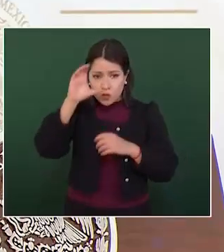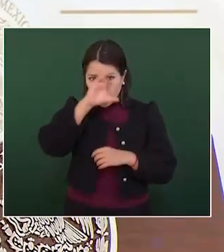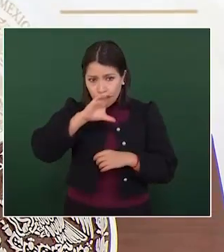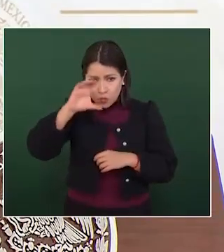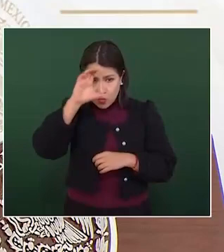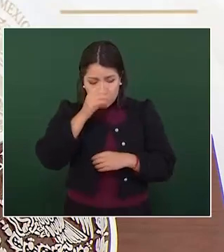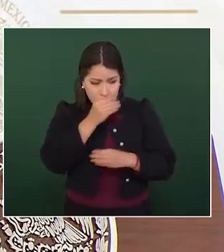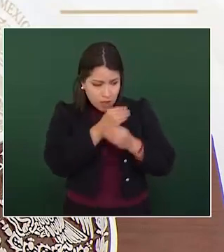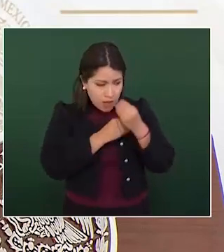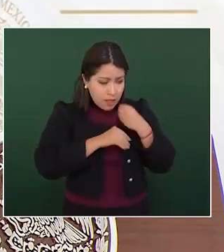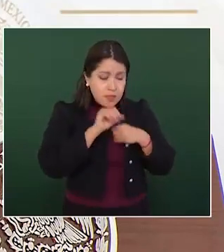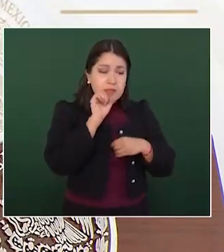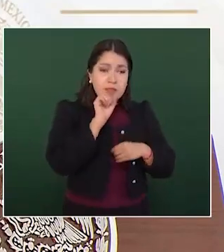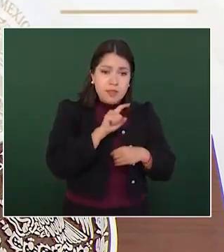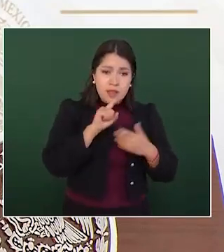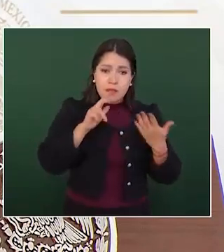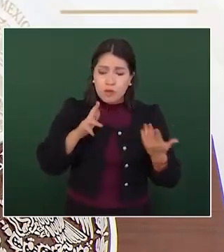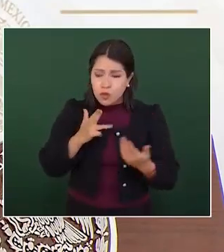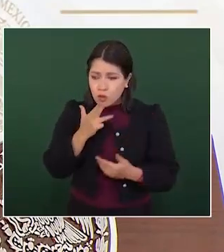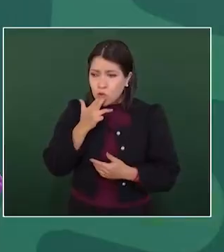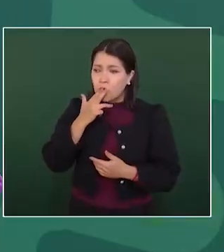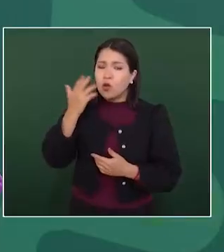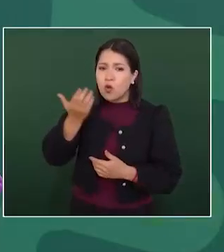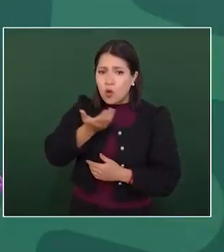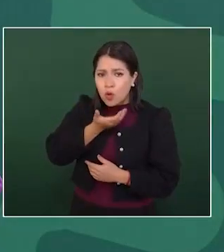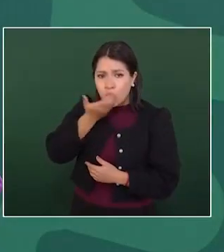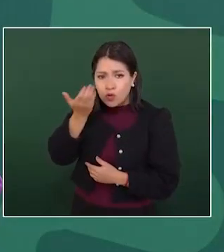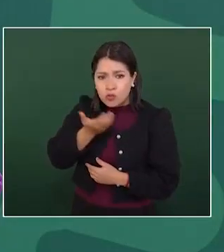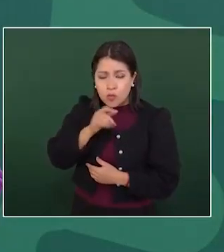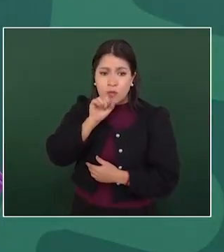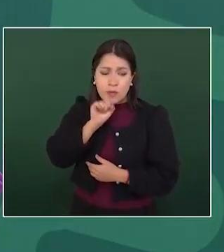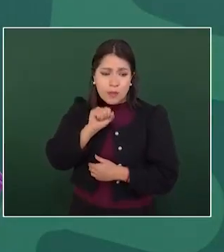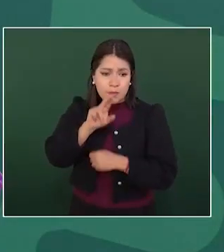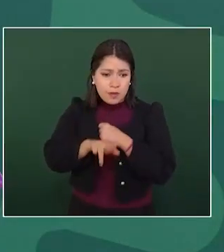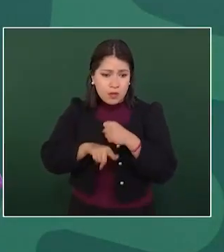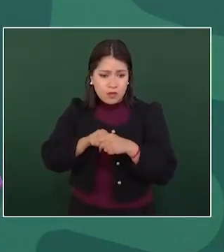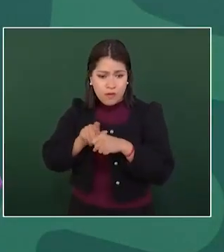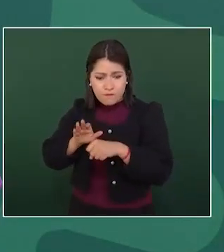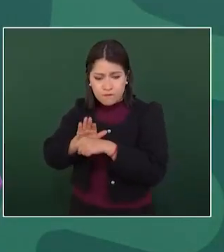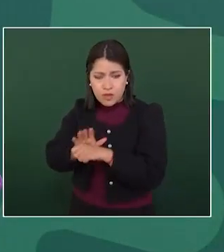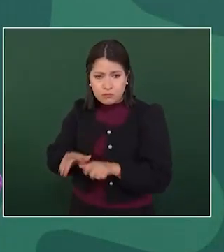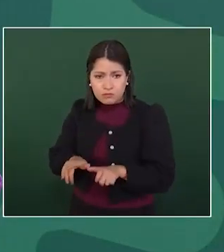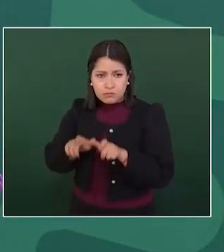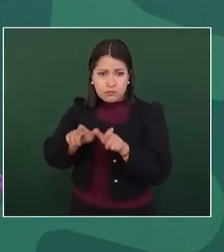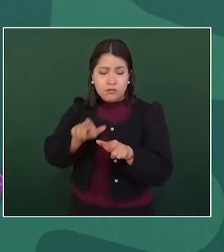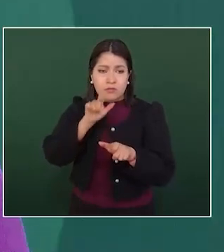alimentaria, preservan tradiciones, conservan la naturaleza y resguardan las